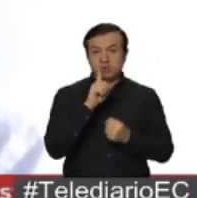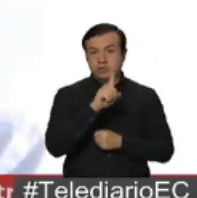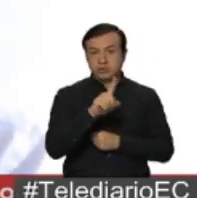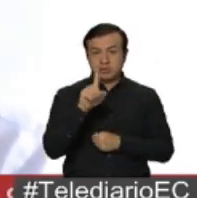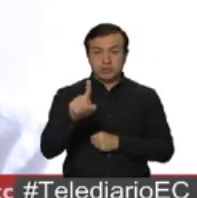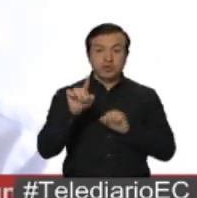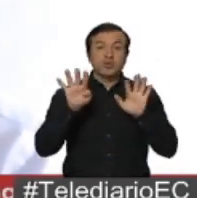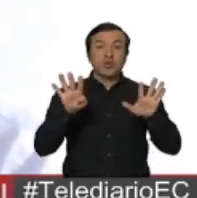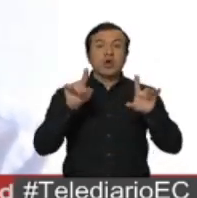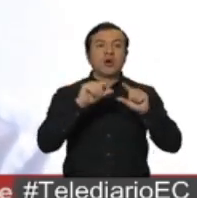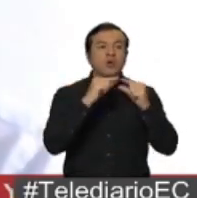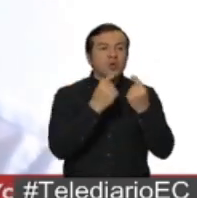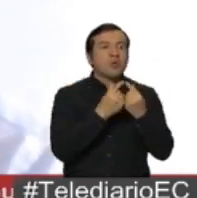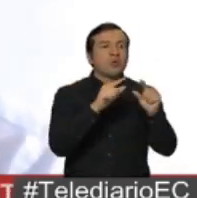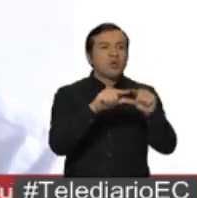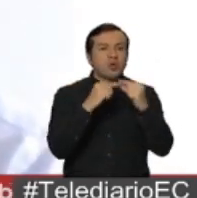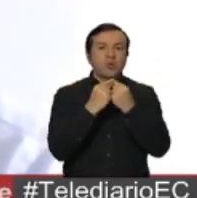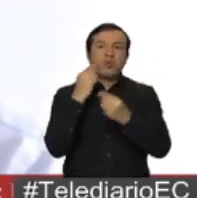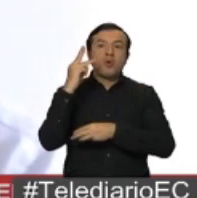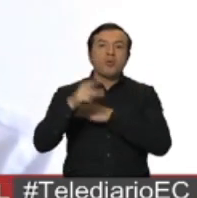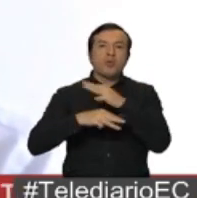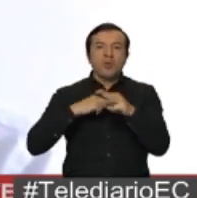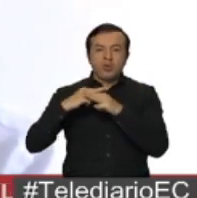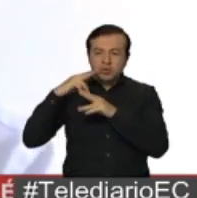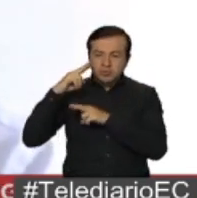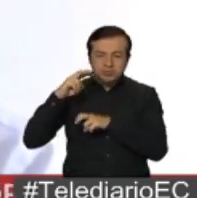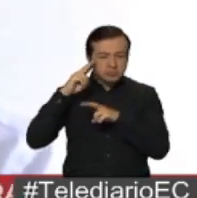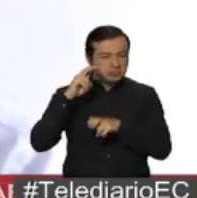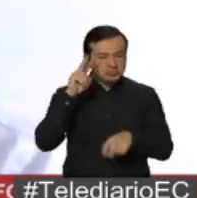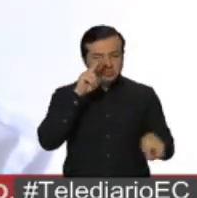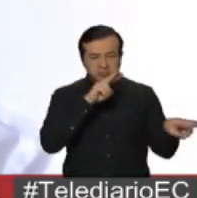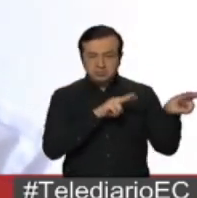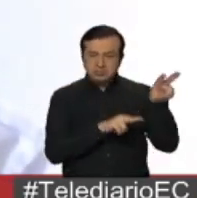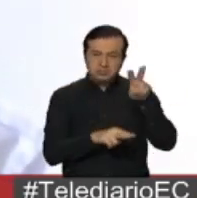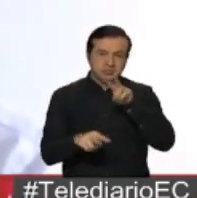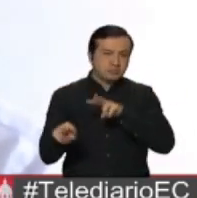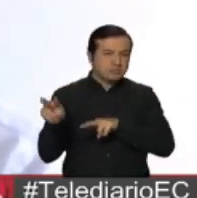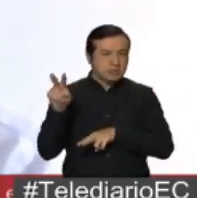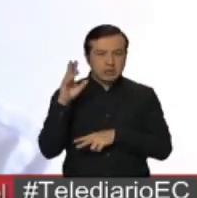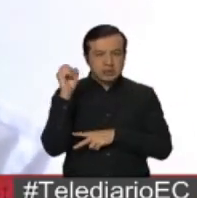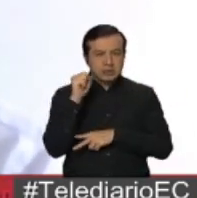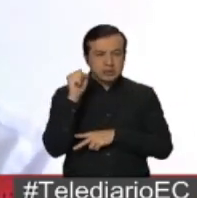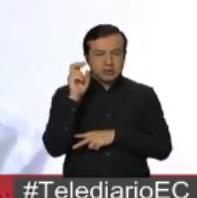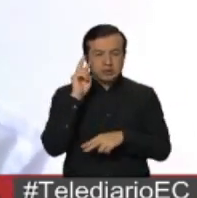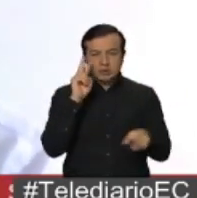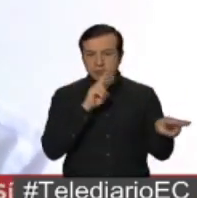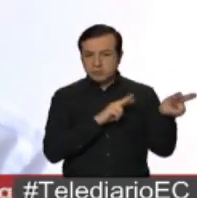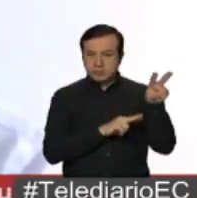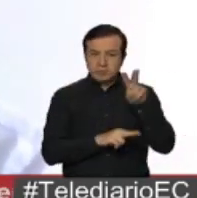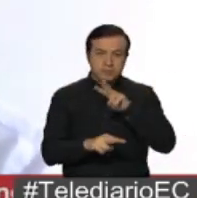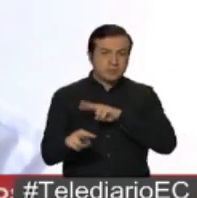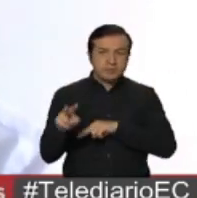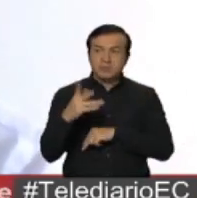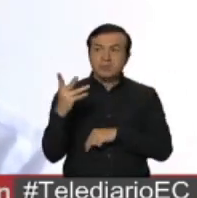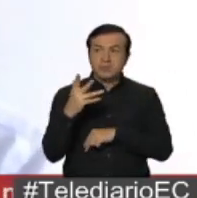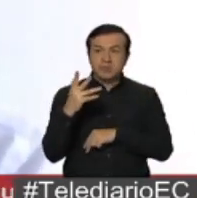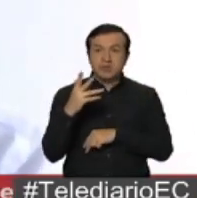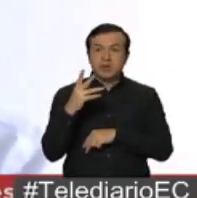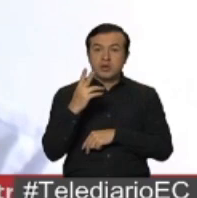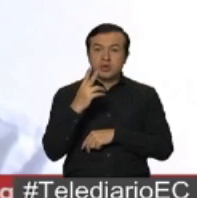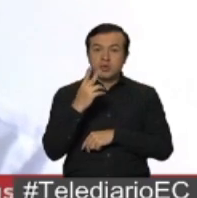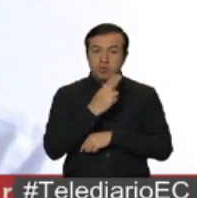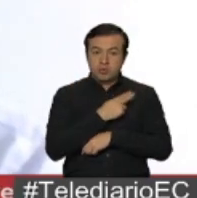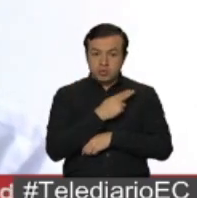grupos de investigación en el mundo de acuerdo a la revisión sistemática que hizo el grupo en el césped de la